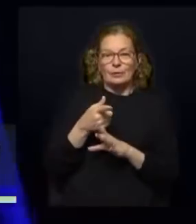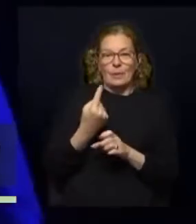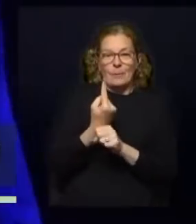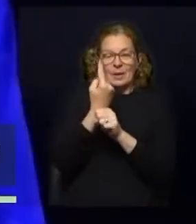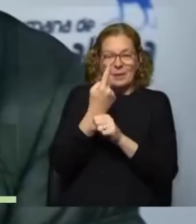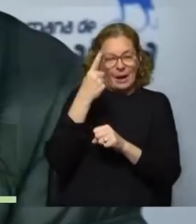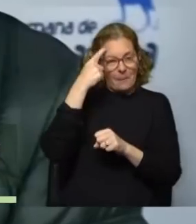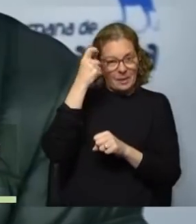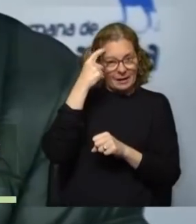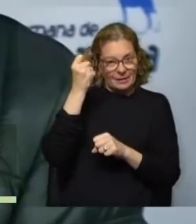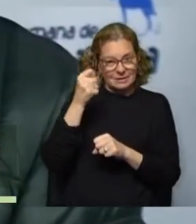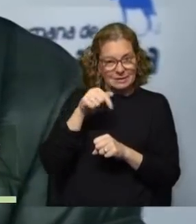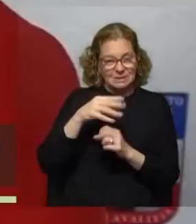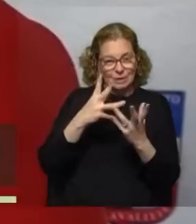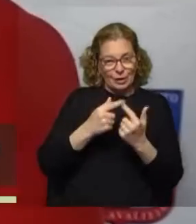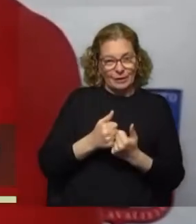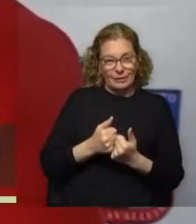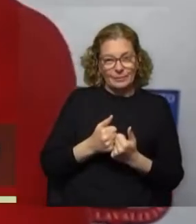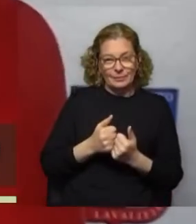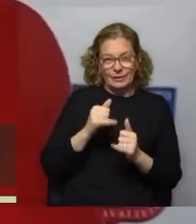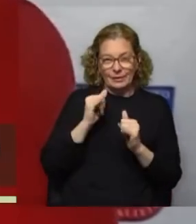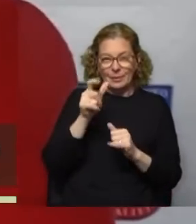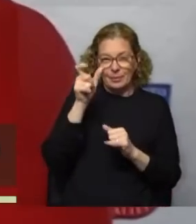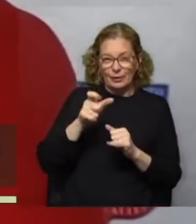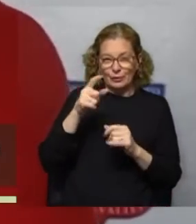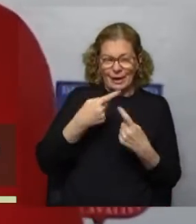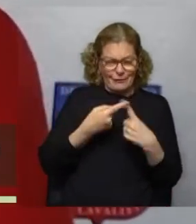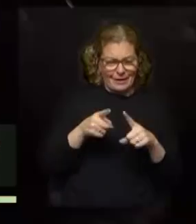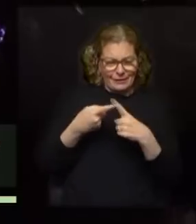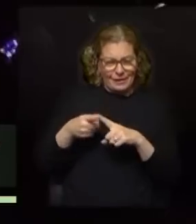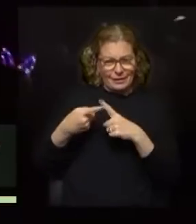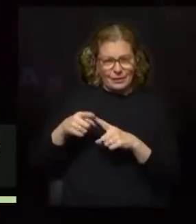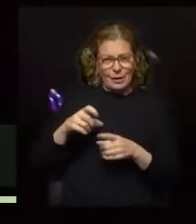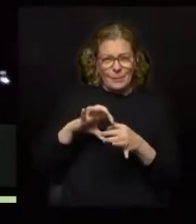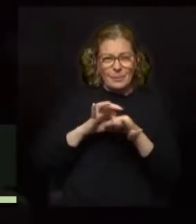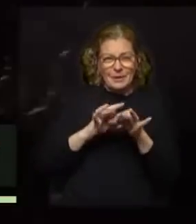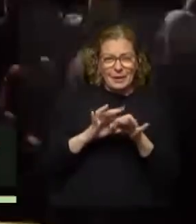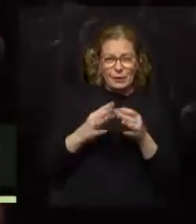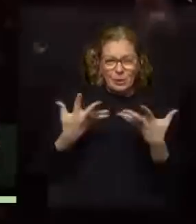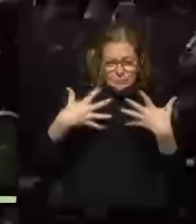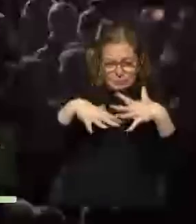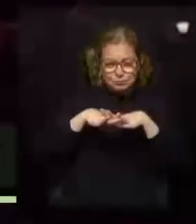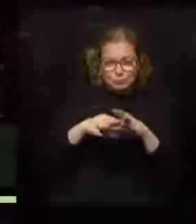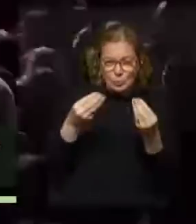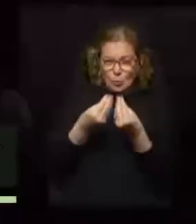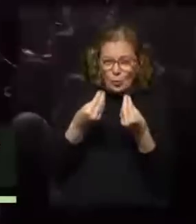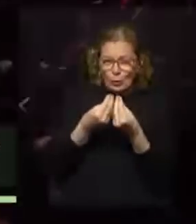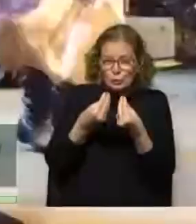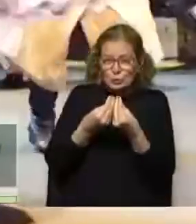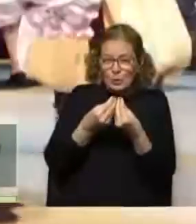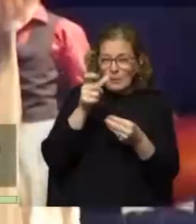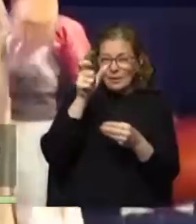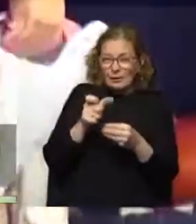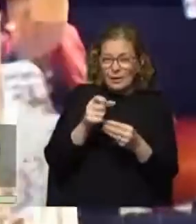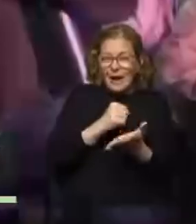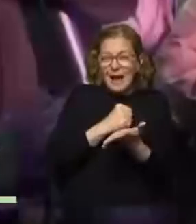primera experiencia en esta en esta organización sí gente de todos lados la verdad el miércoles total gente nada